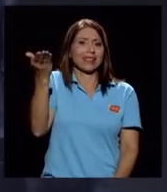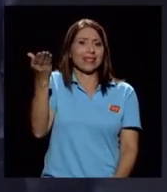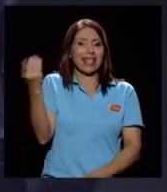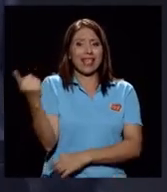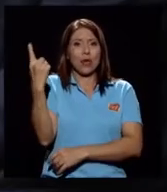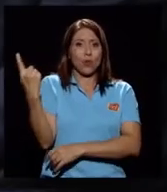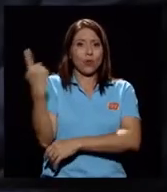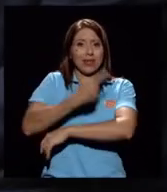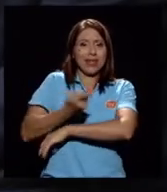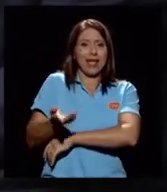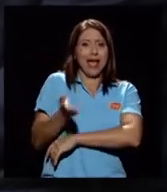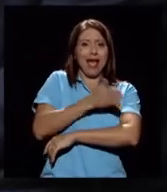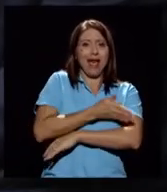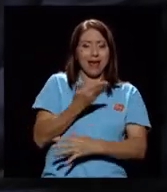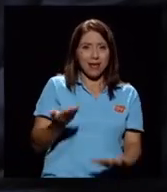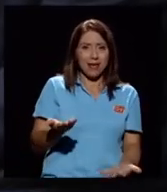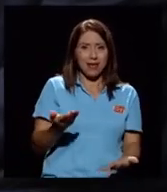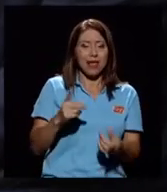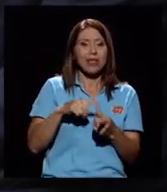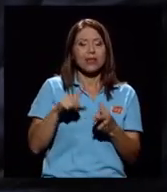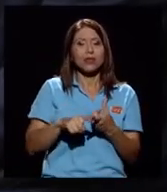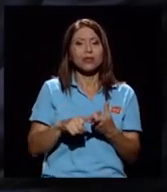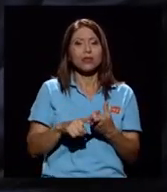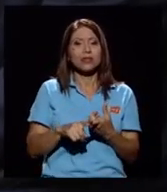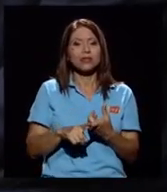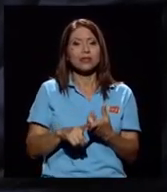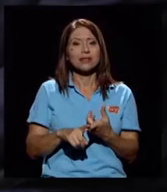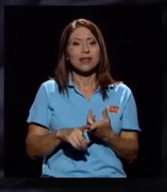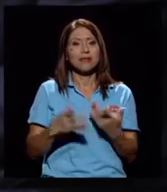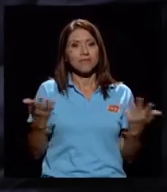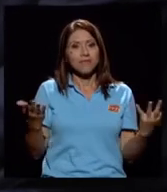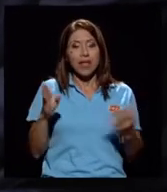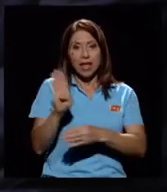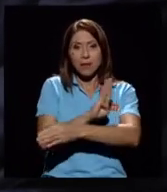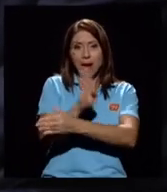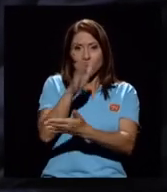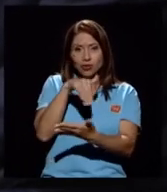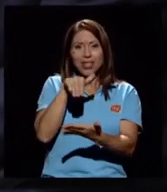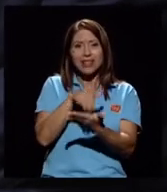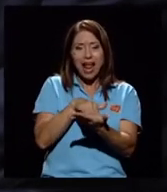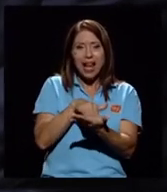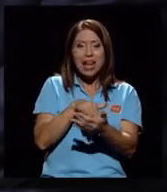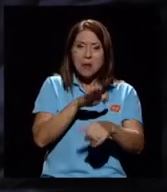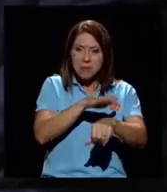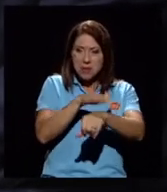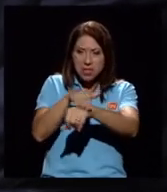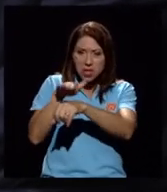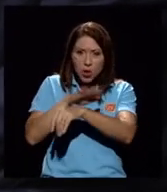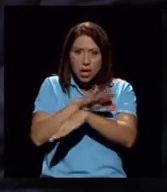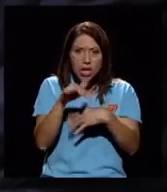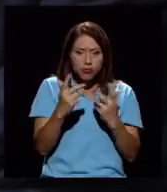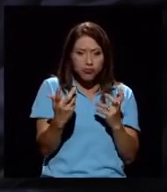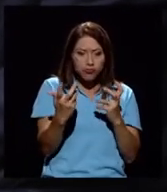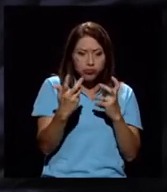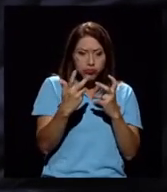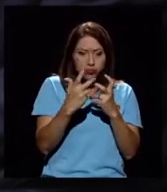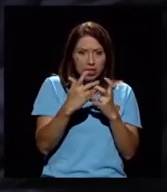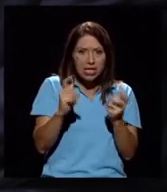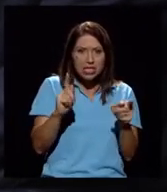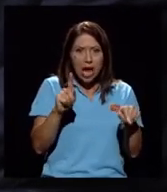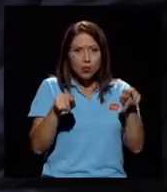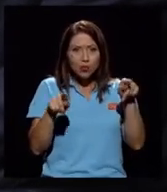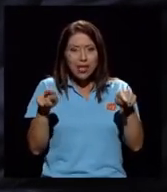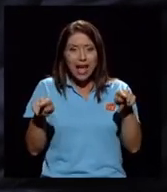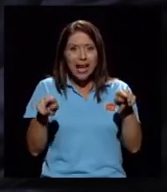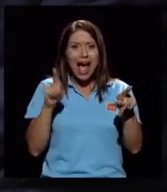precedente entonces verdad el banco central de lo que se ajustaran eso hasta que el jueves de la